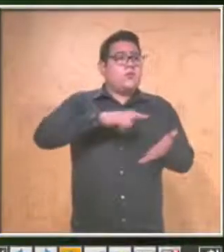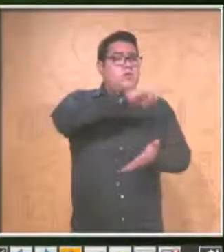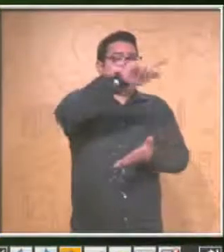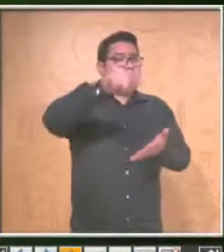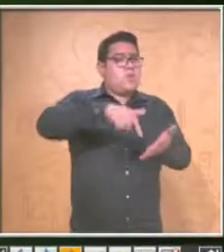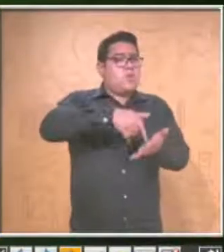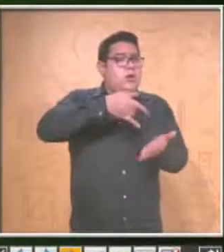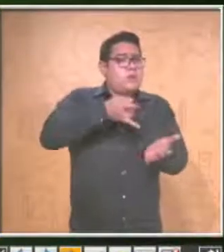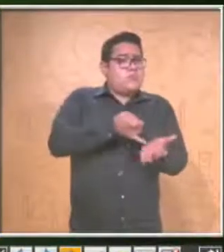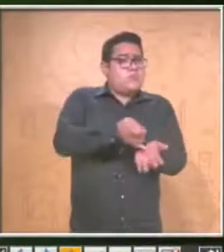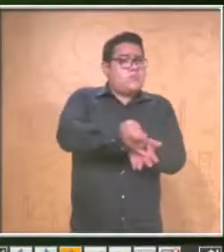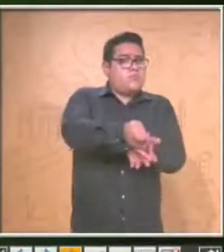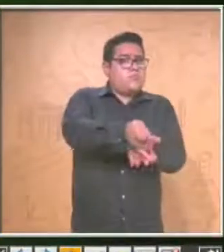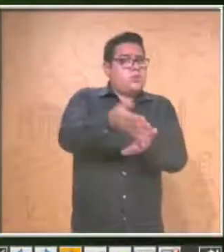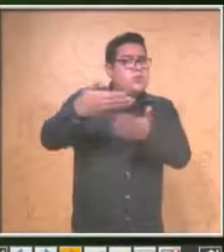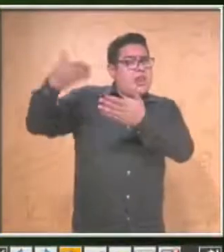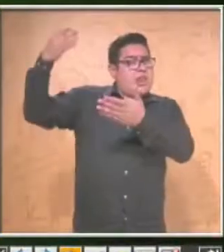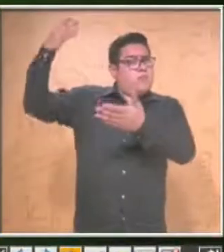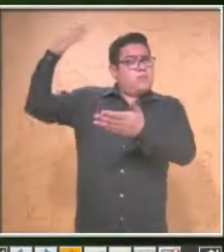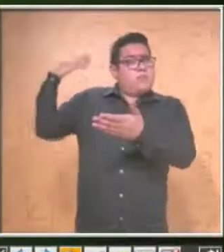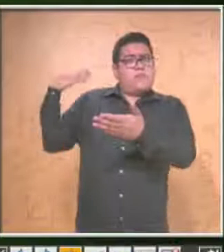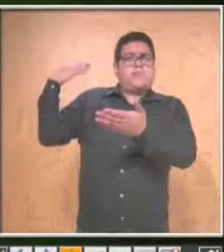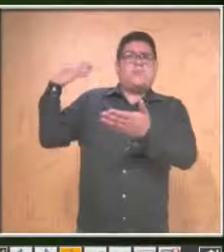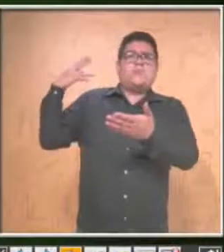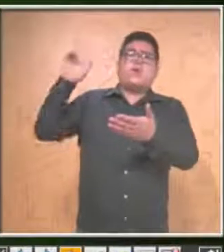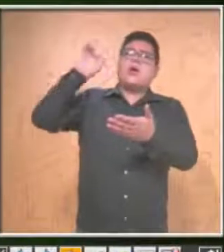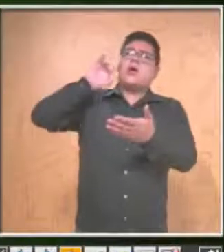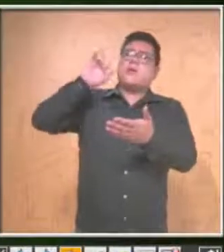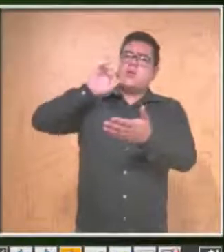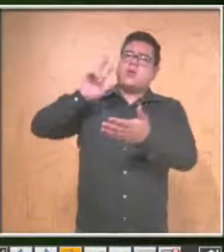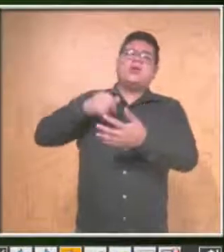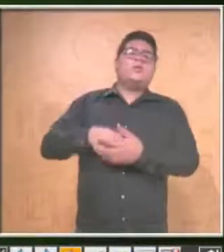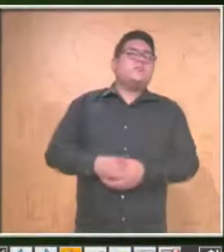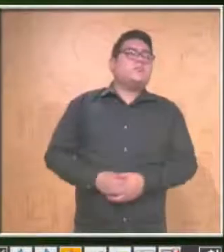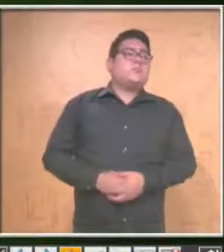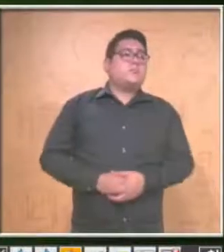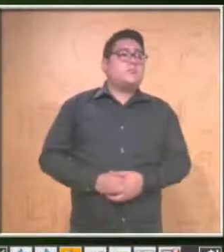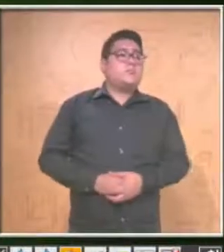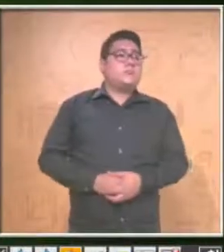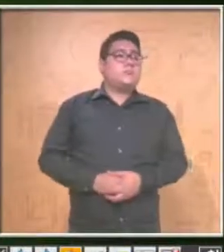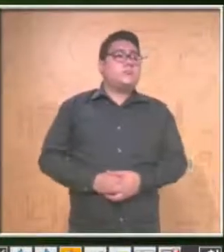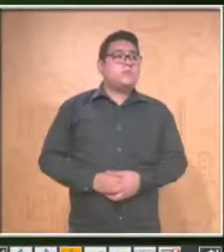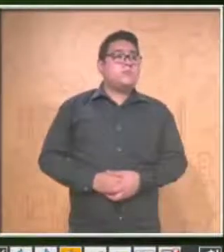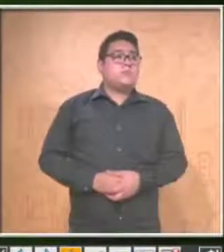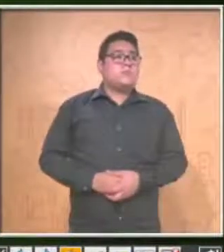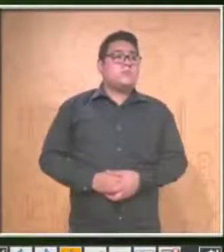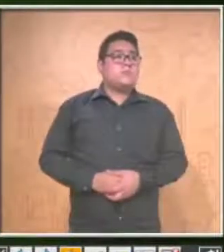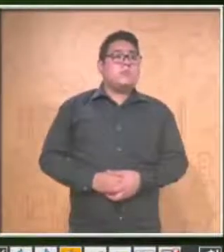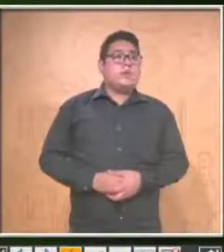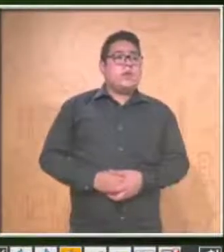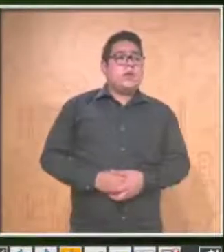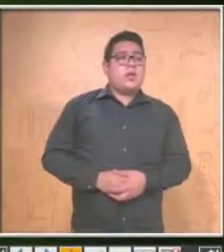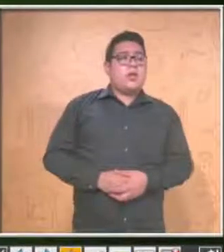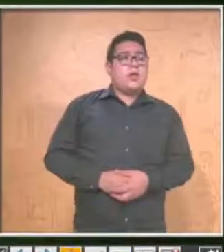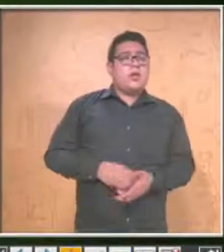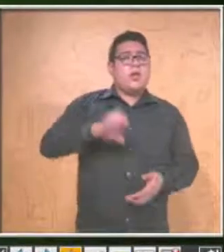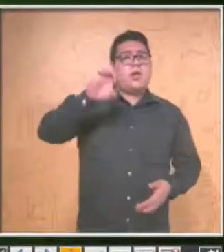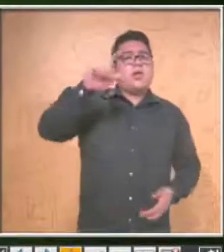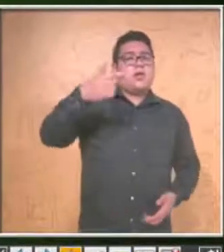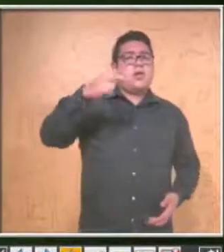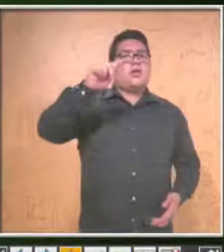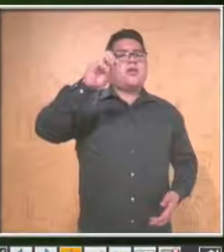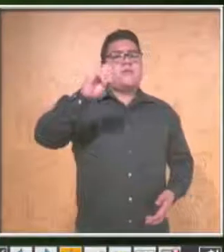del pasado para que tengas bien tomarlo en cuenta. Tenemos Egipto,